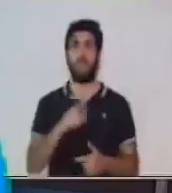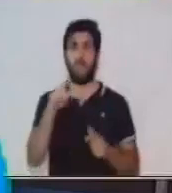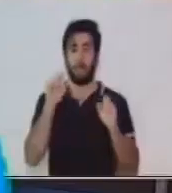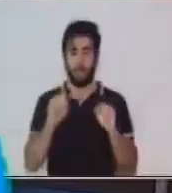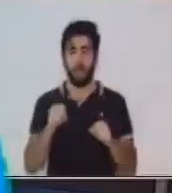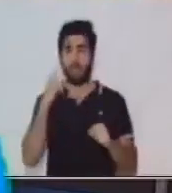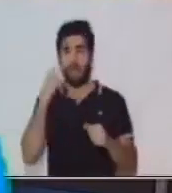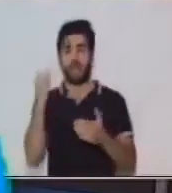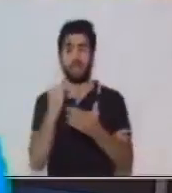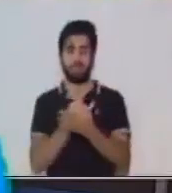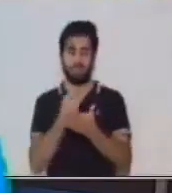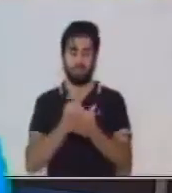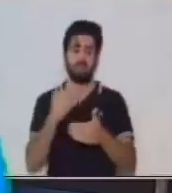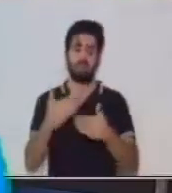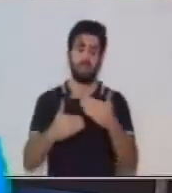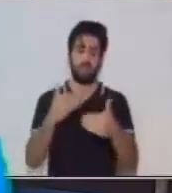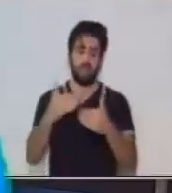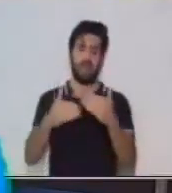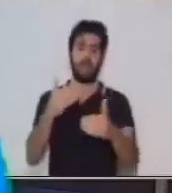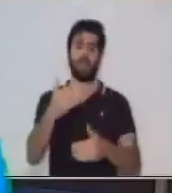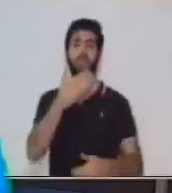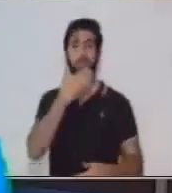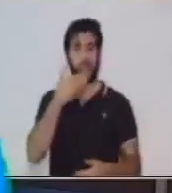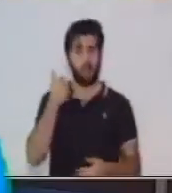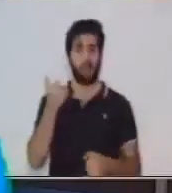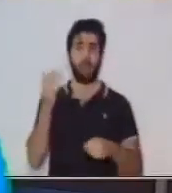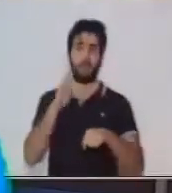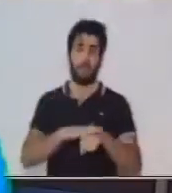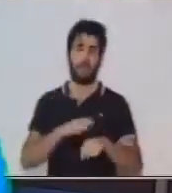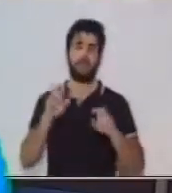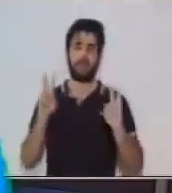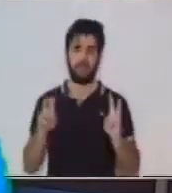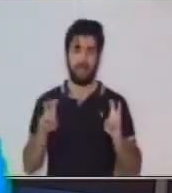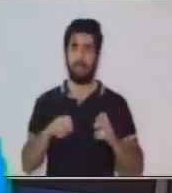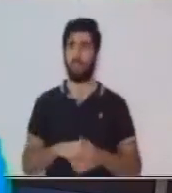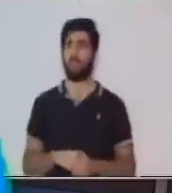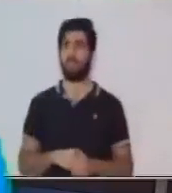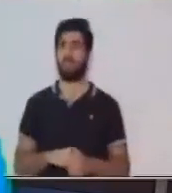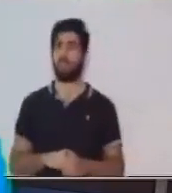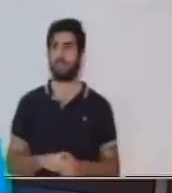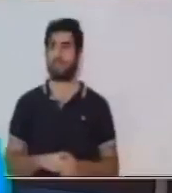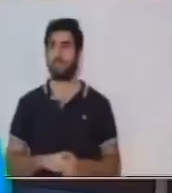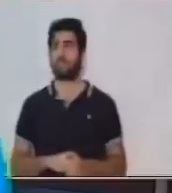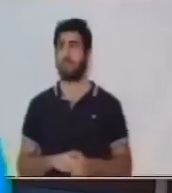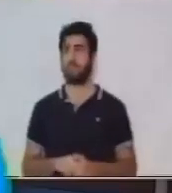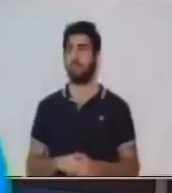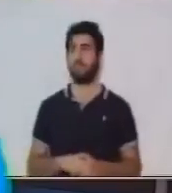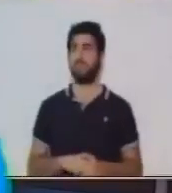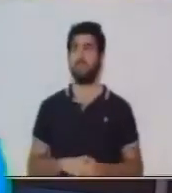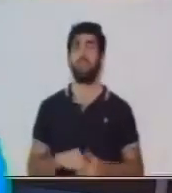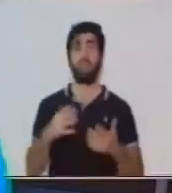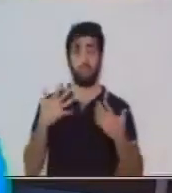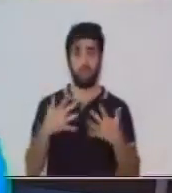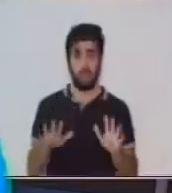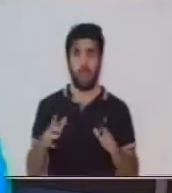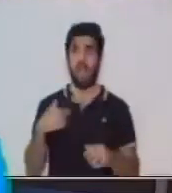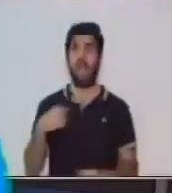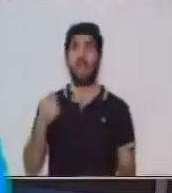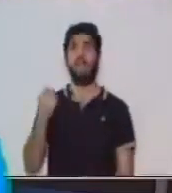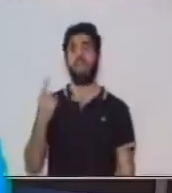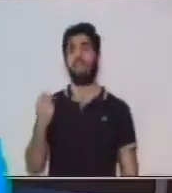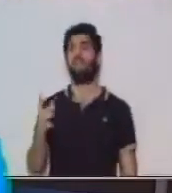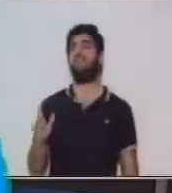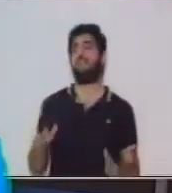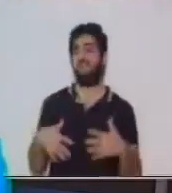que investigando y teniendo más sobre el tema. De todo esto, si te das cuenta, nos hace falta lo que